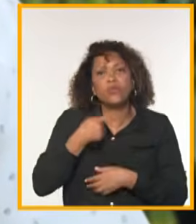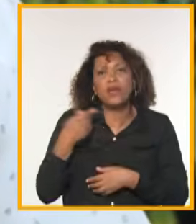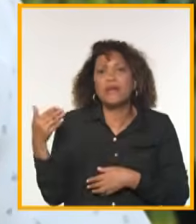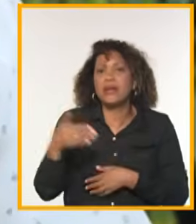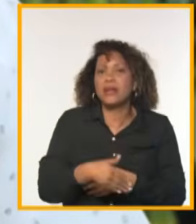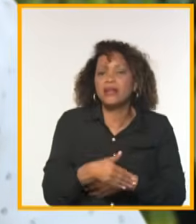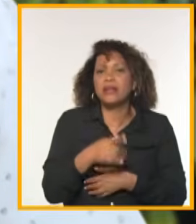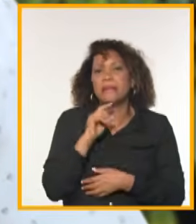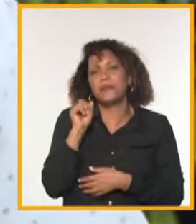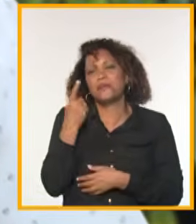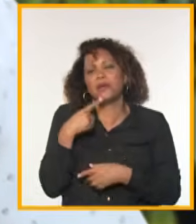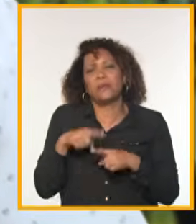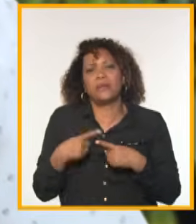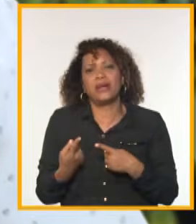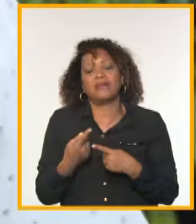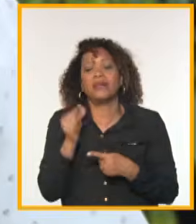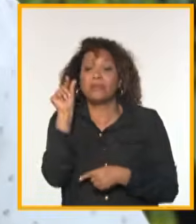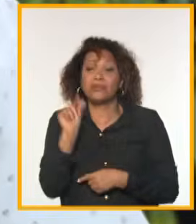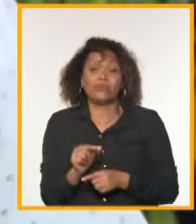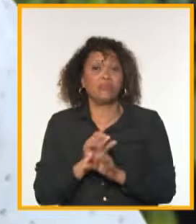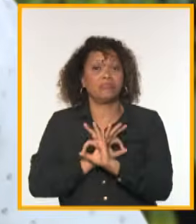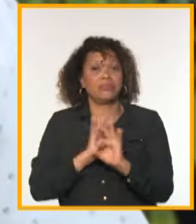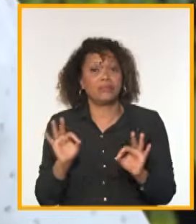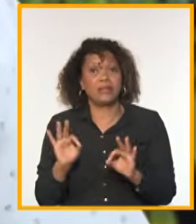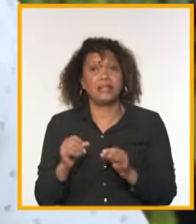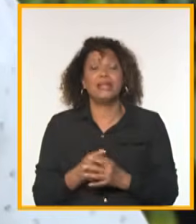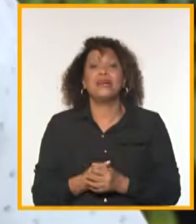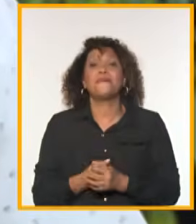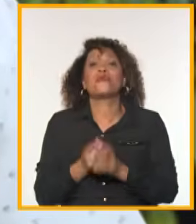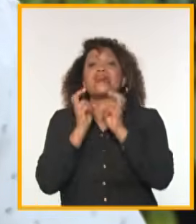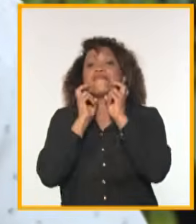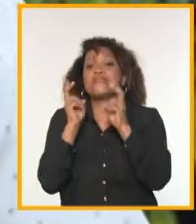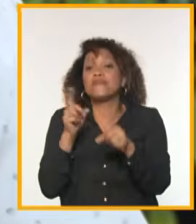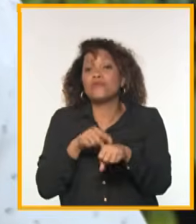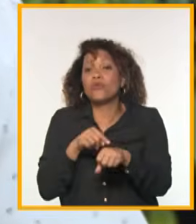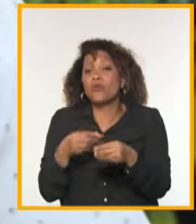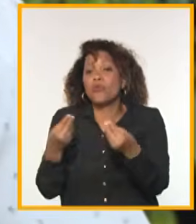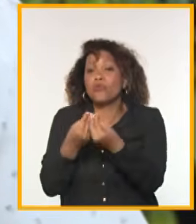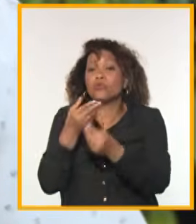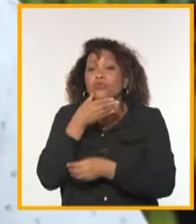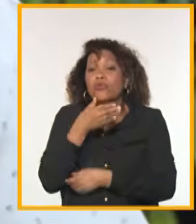porque es una personalidad, primero porque le tocó, junto a Fidel,